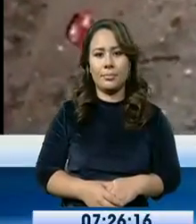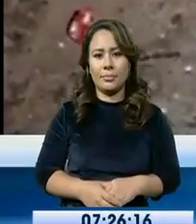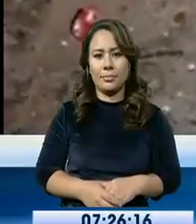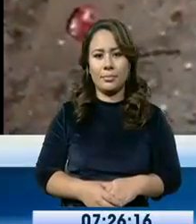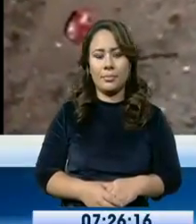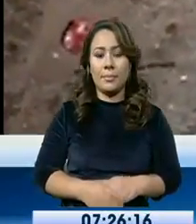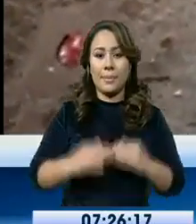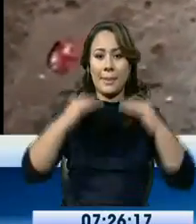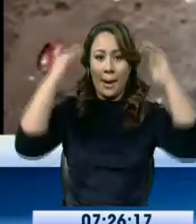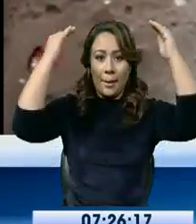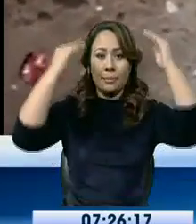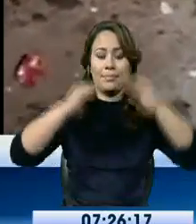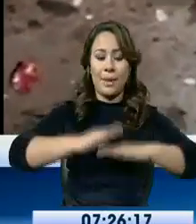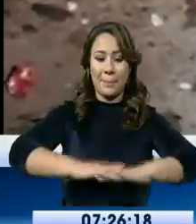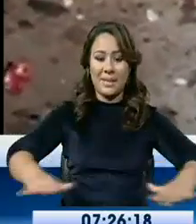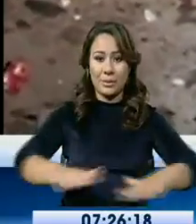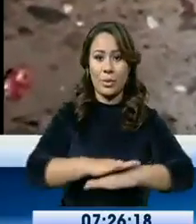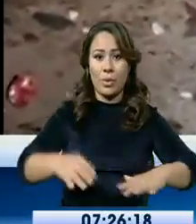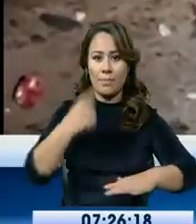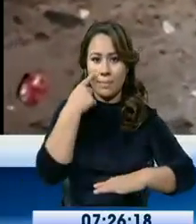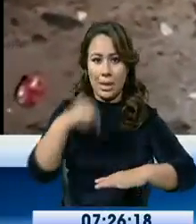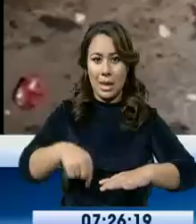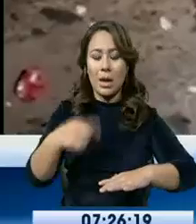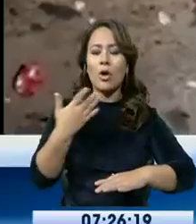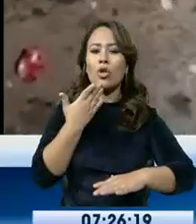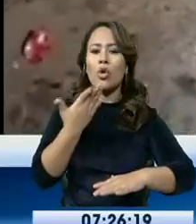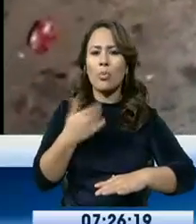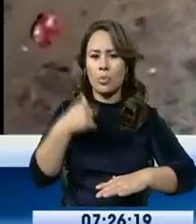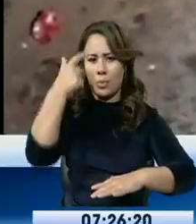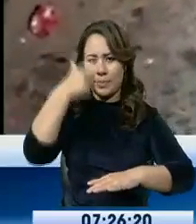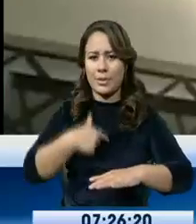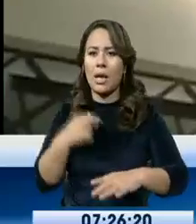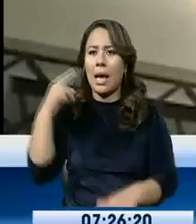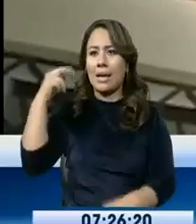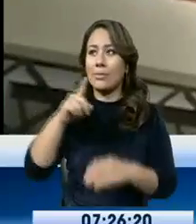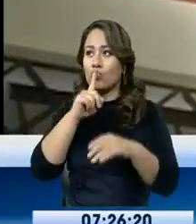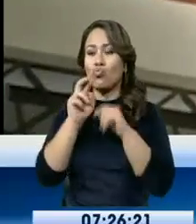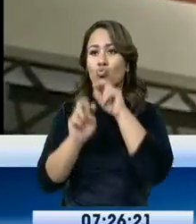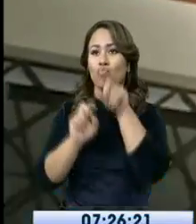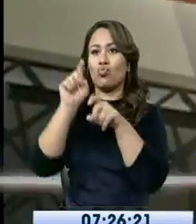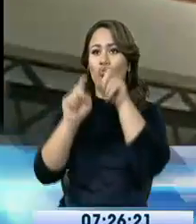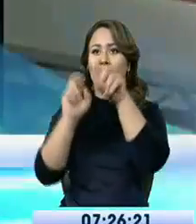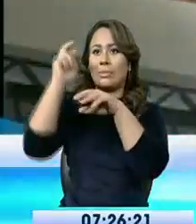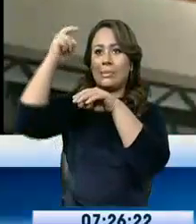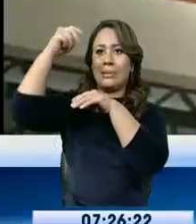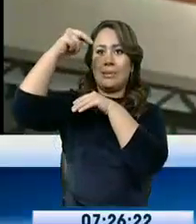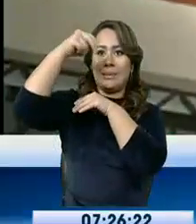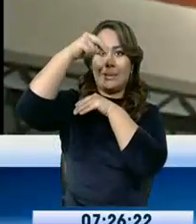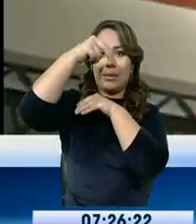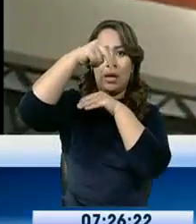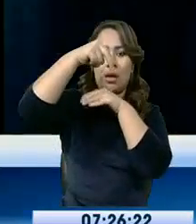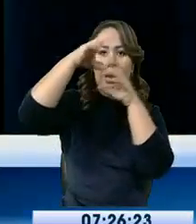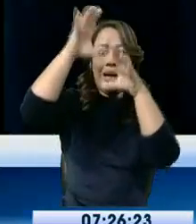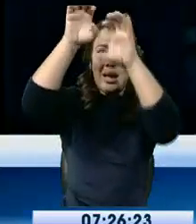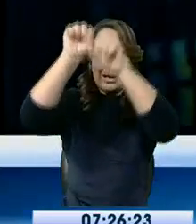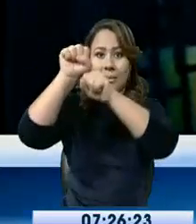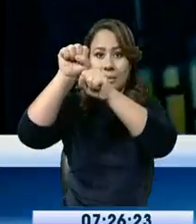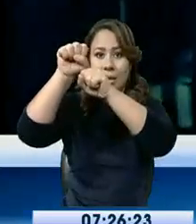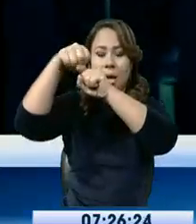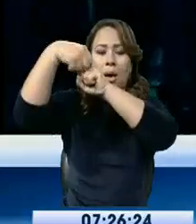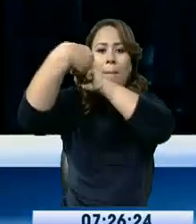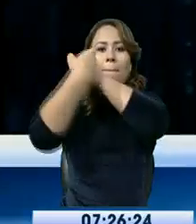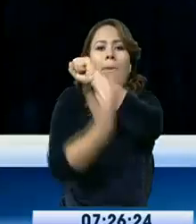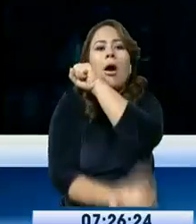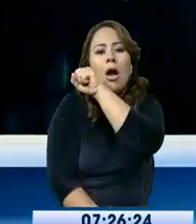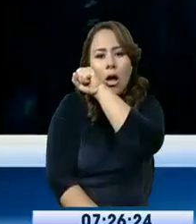En el piso quedó la huella donde cayó de forma violenta mientras caminaba por el techo de esta escuela fiscomisional. A esa hora de